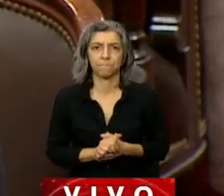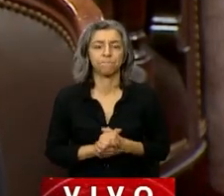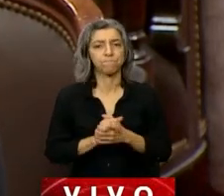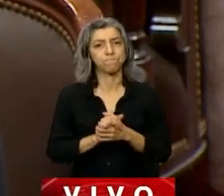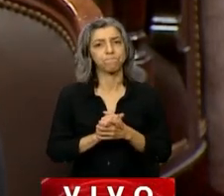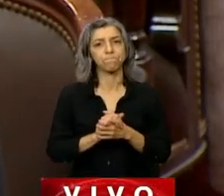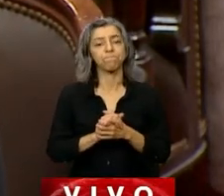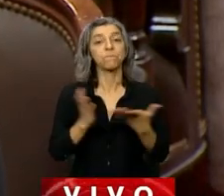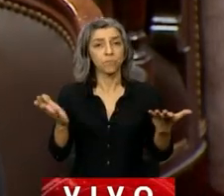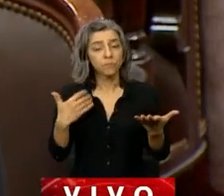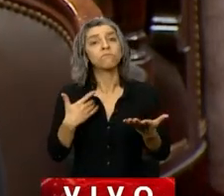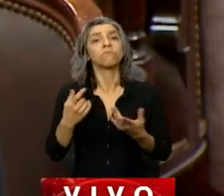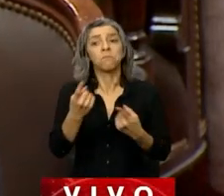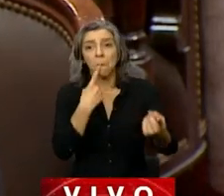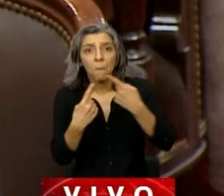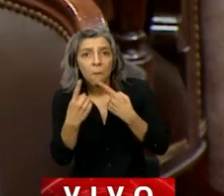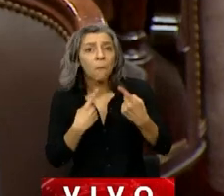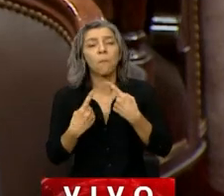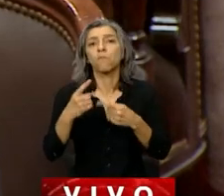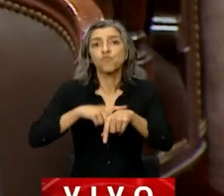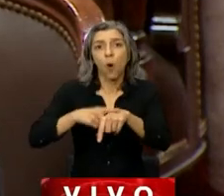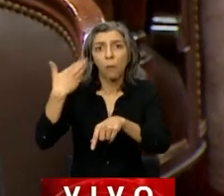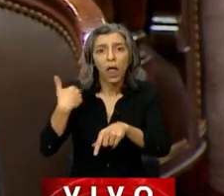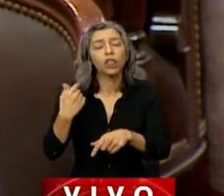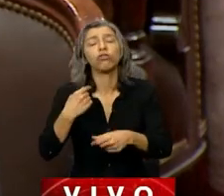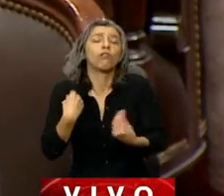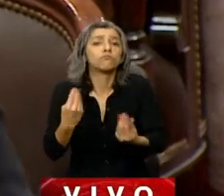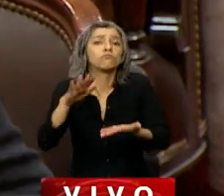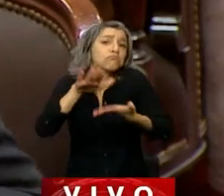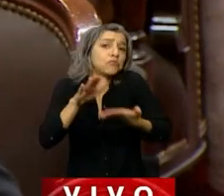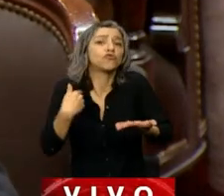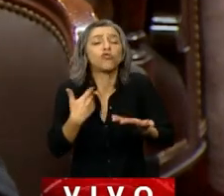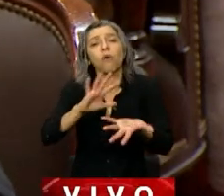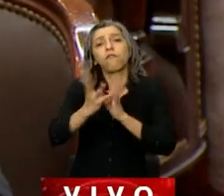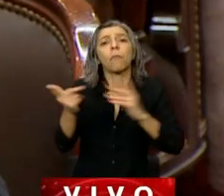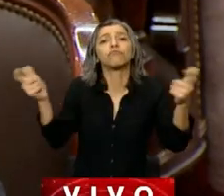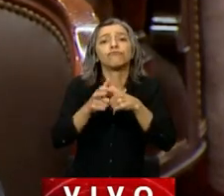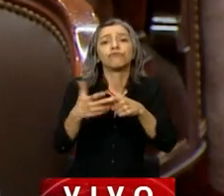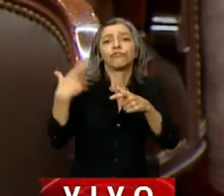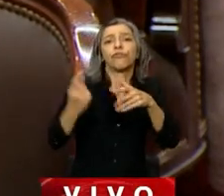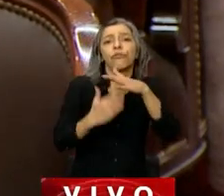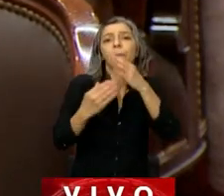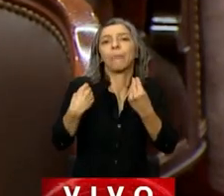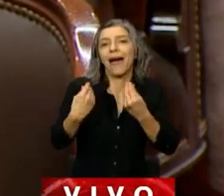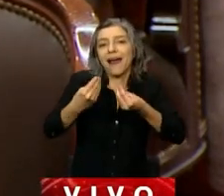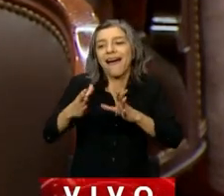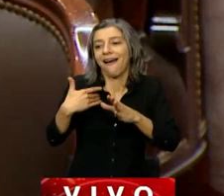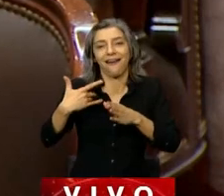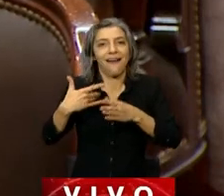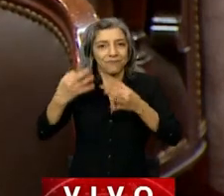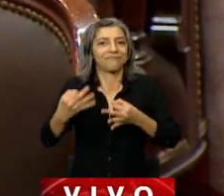AMP Agujero Azul. Y las consultas que se nos formularon siempre fueron en el ámbito del Consejo Directivo de la Comisión de la Iniciativa Pampa